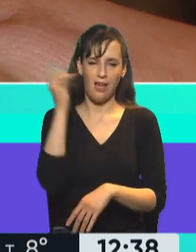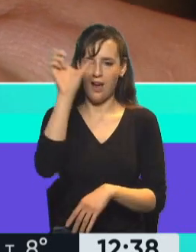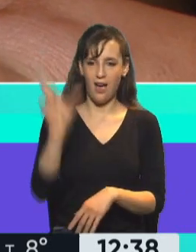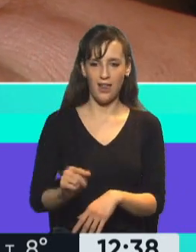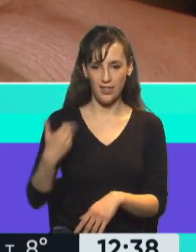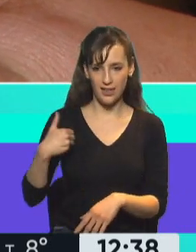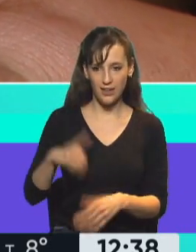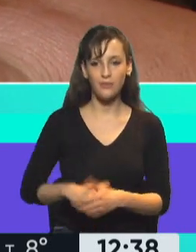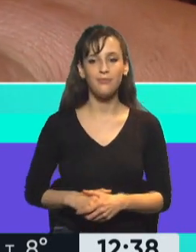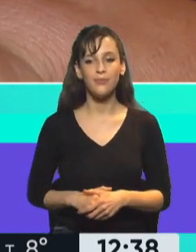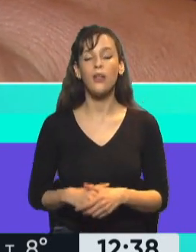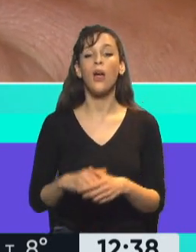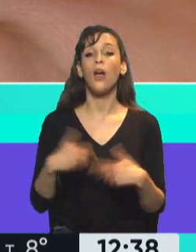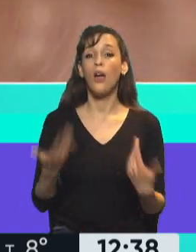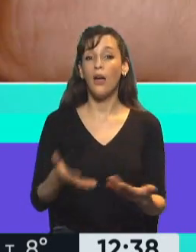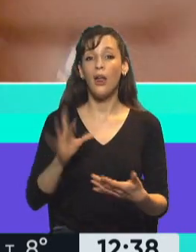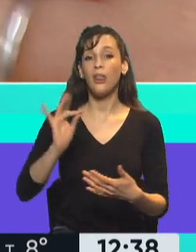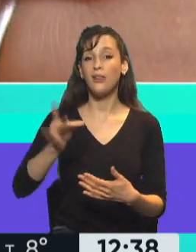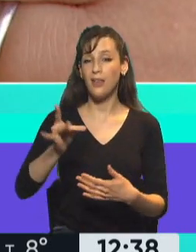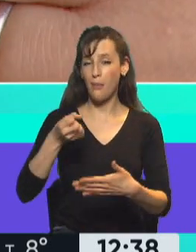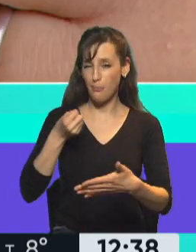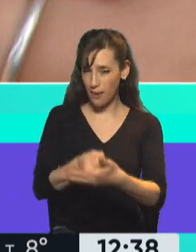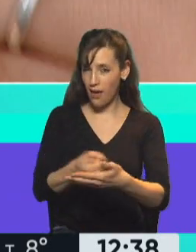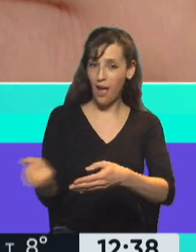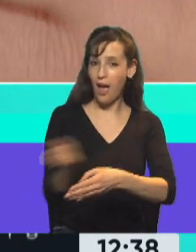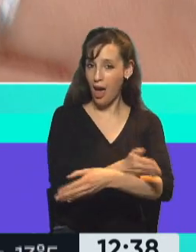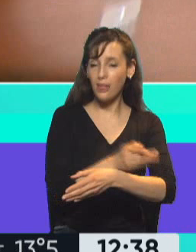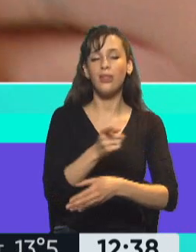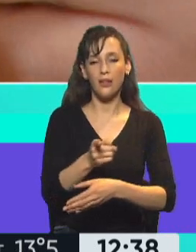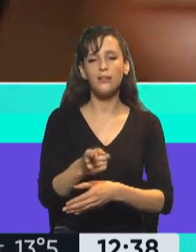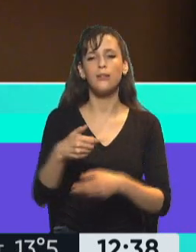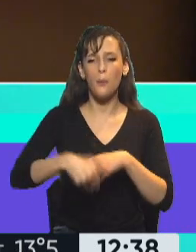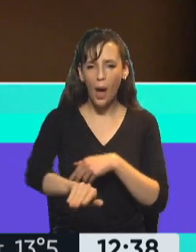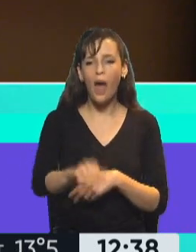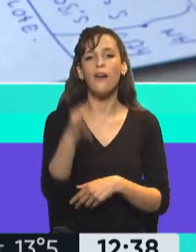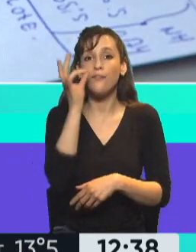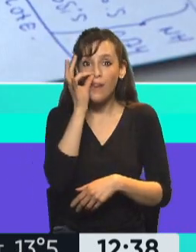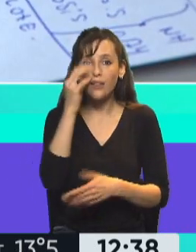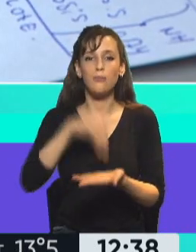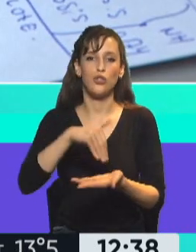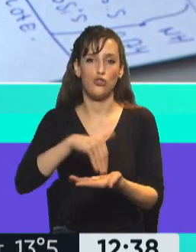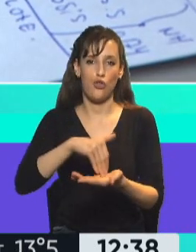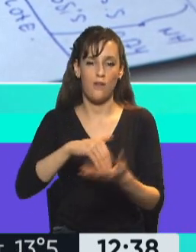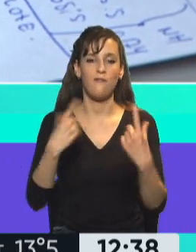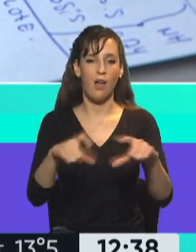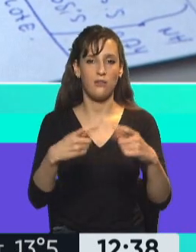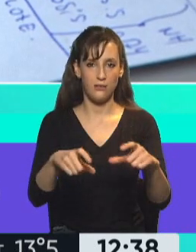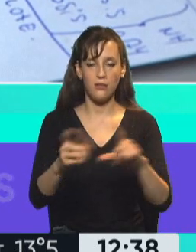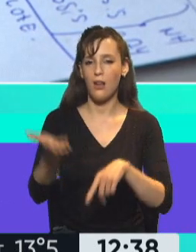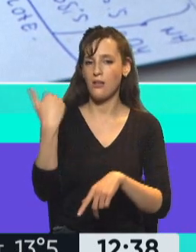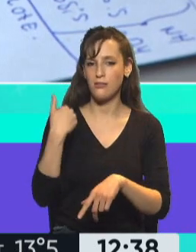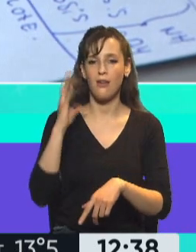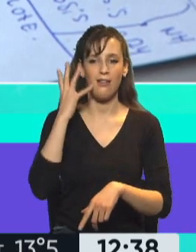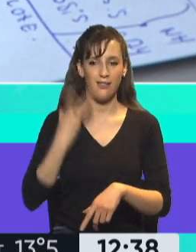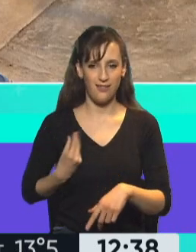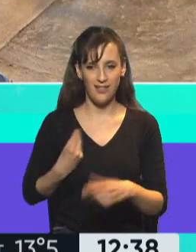Reiteramos, antes de fin de año deberían llegar 20 millones de dosis de Pfizer, el acuerdo que firmó durante la jornada de ayer la República Argentina